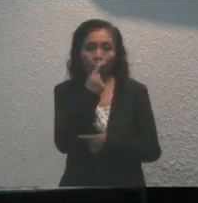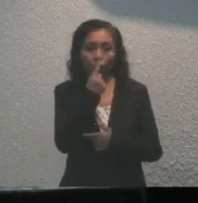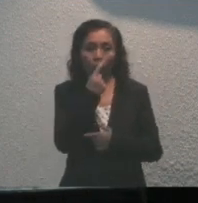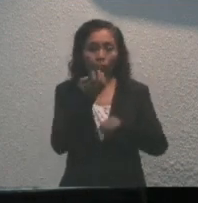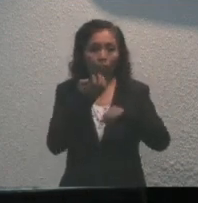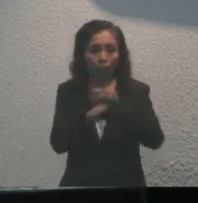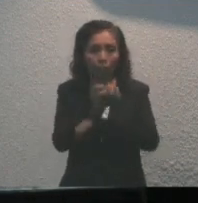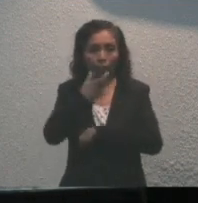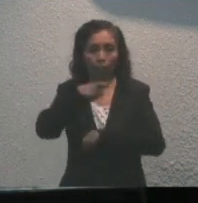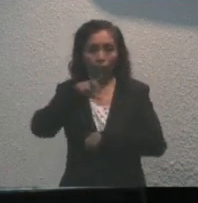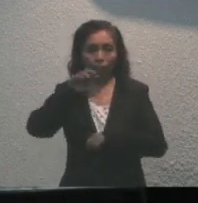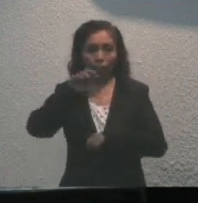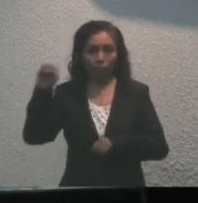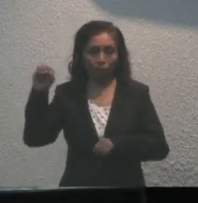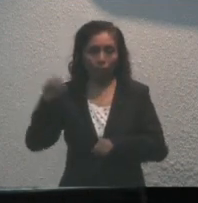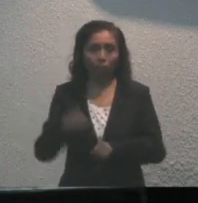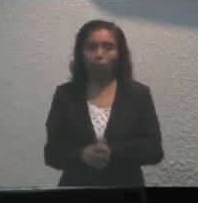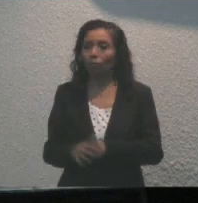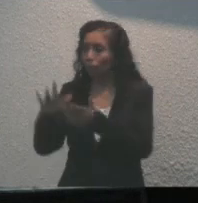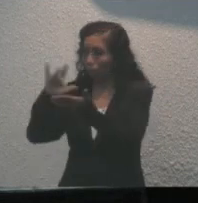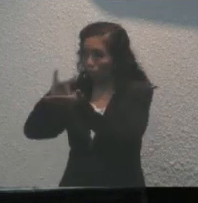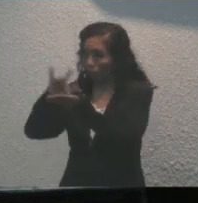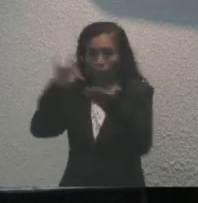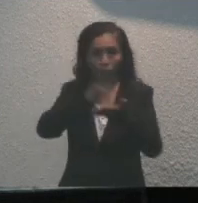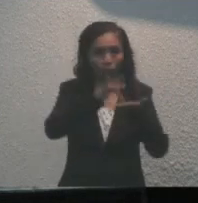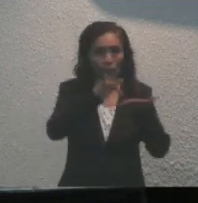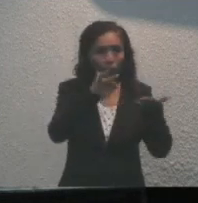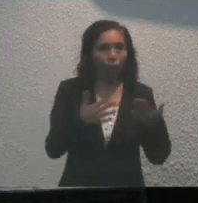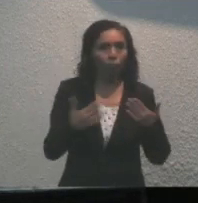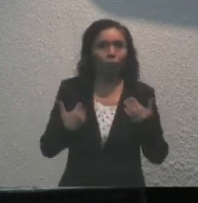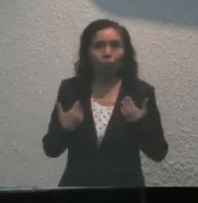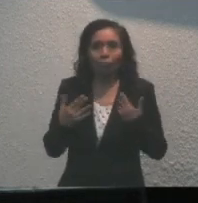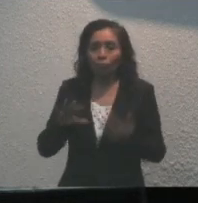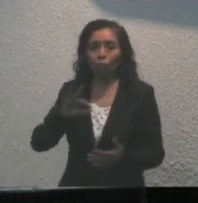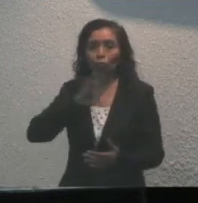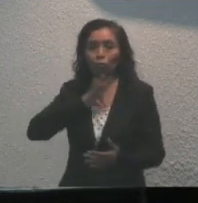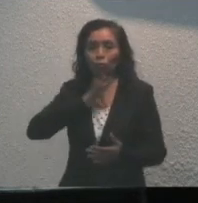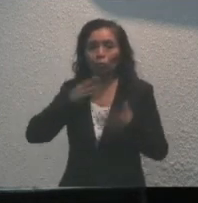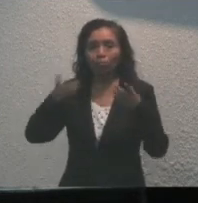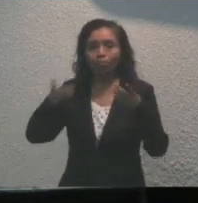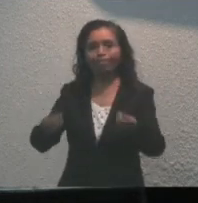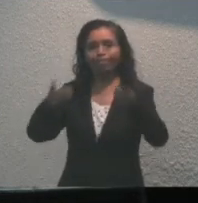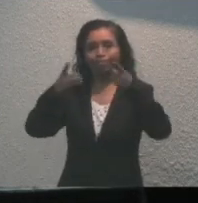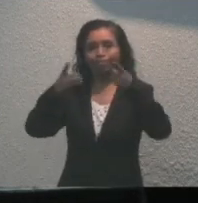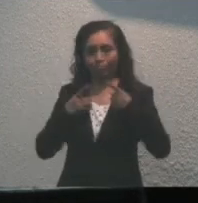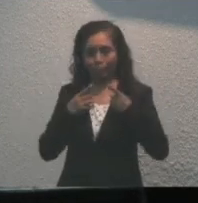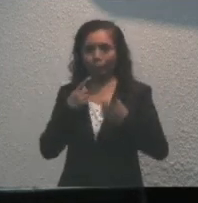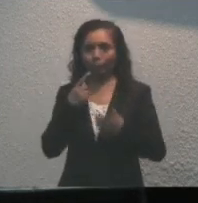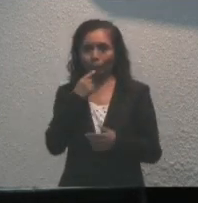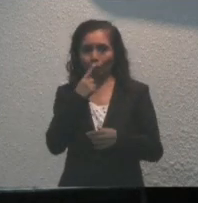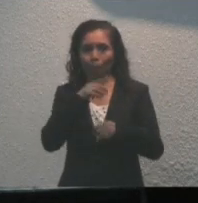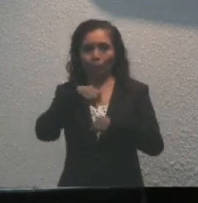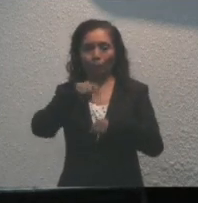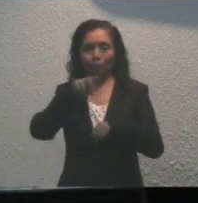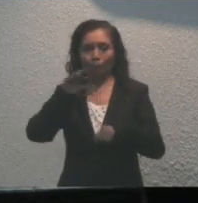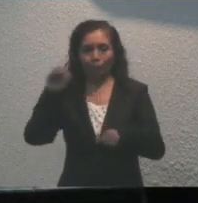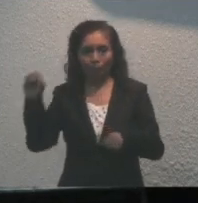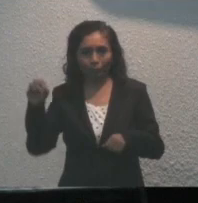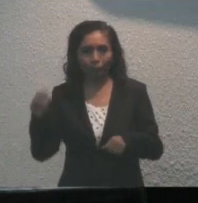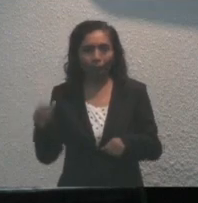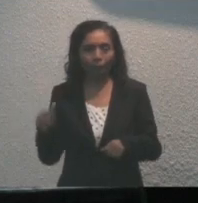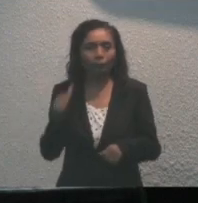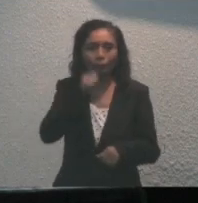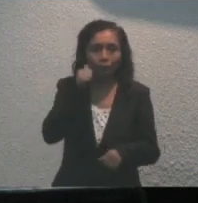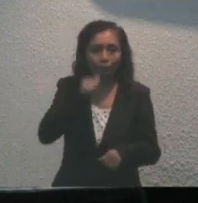de Quintana Roo, agradezco el honor de recibir la medalla al mérito policial de Quintana Roo, que